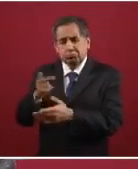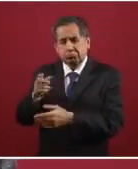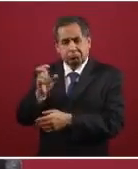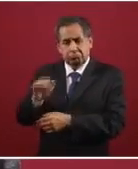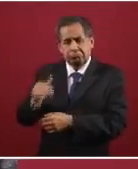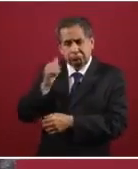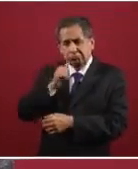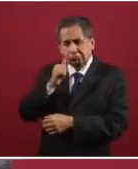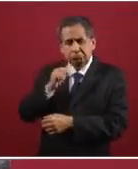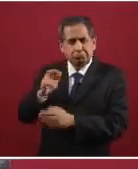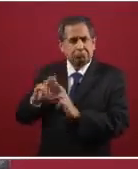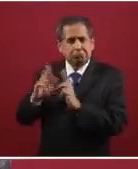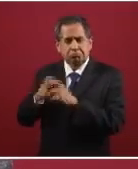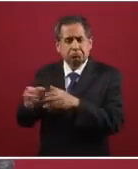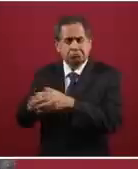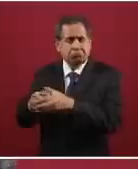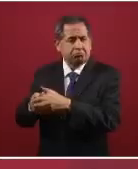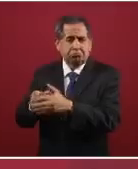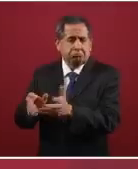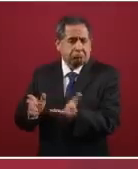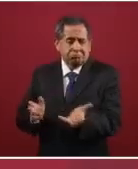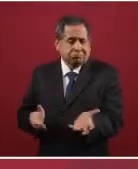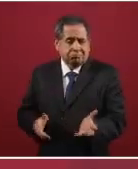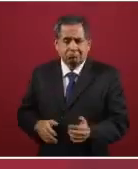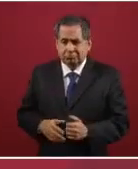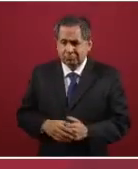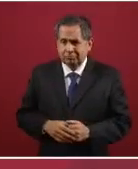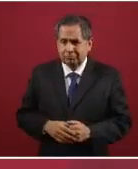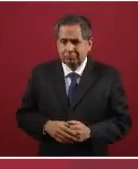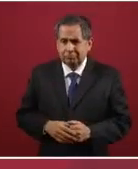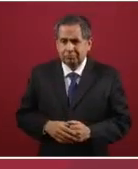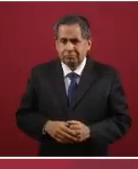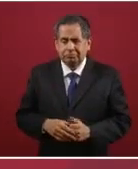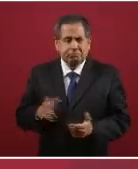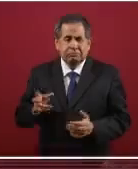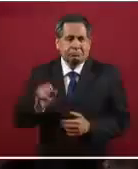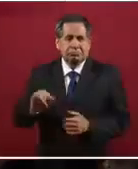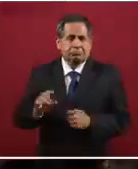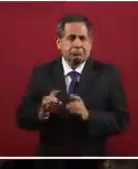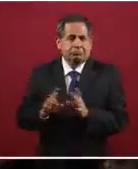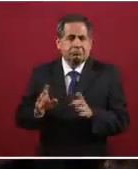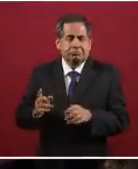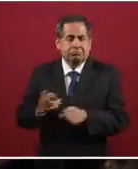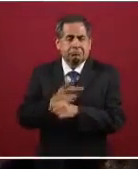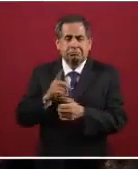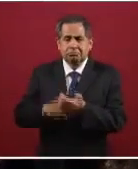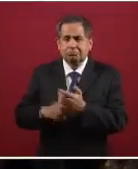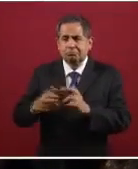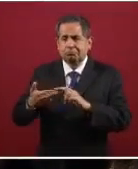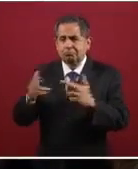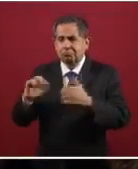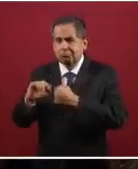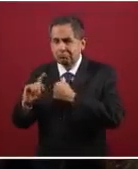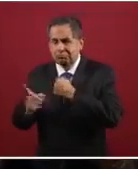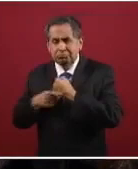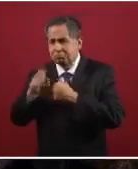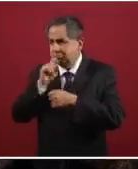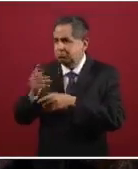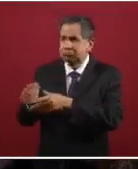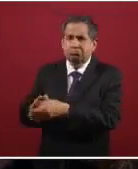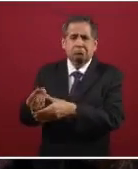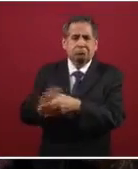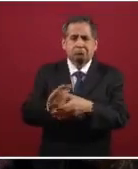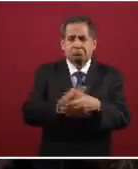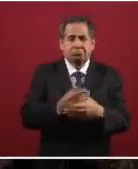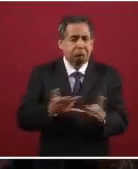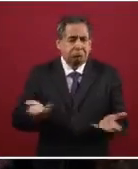darse. Esto pasa en Relaciones Exteriores,